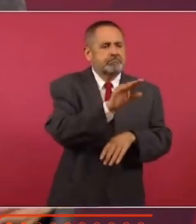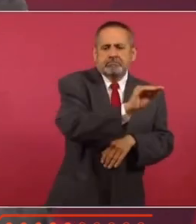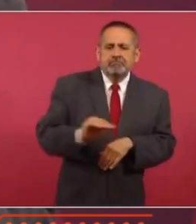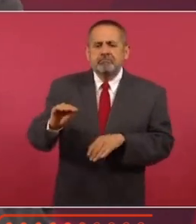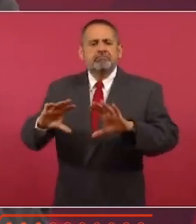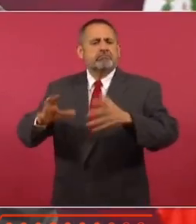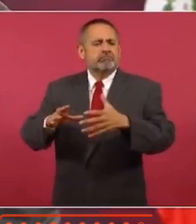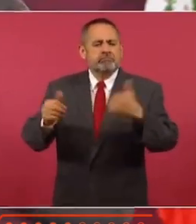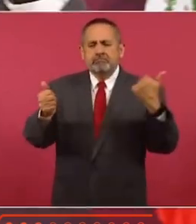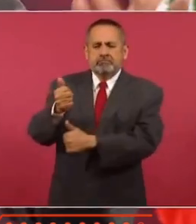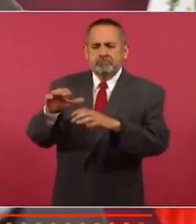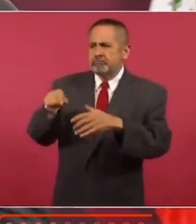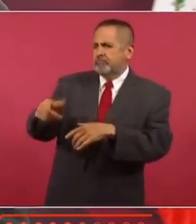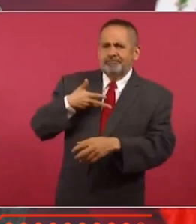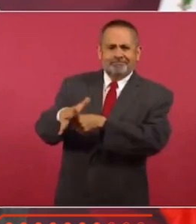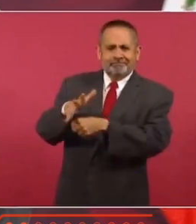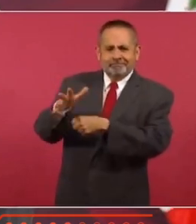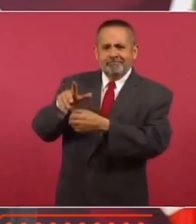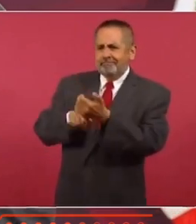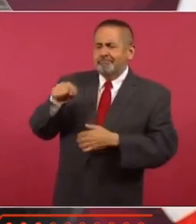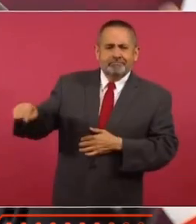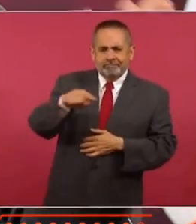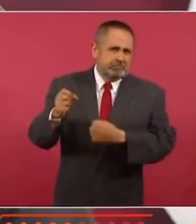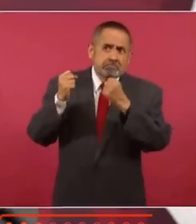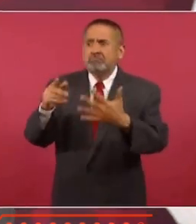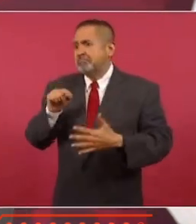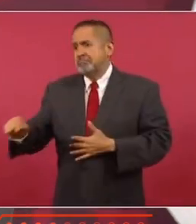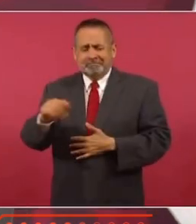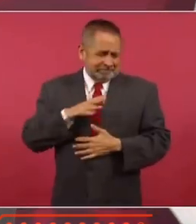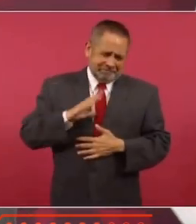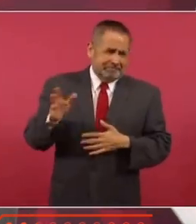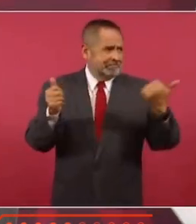institución ya creada, de tantas que hay,